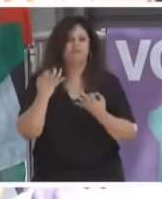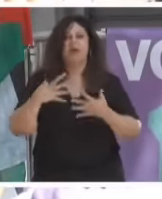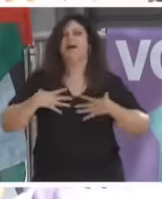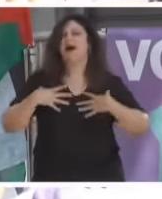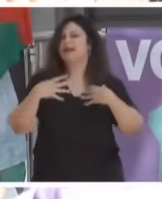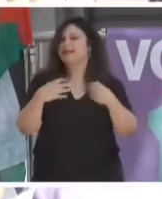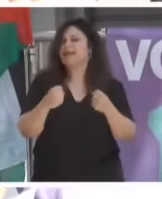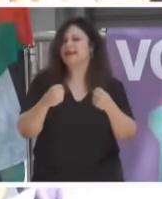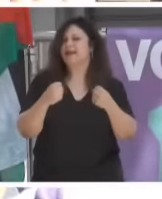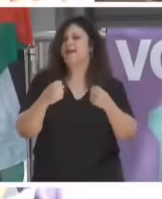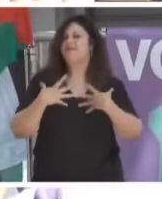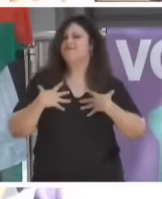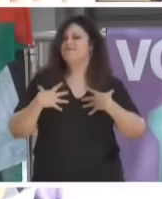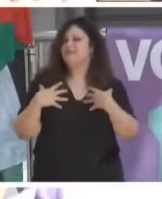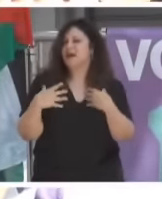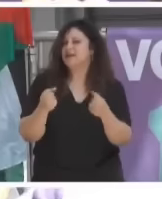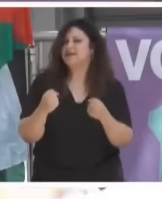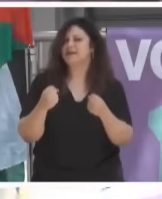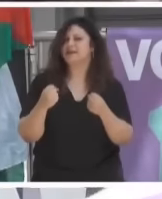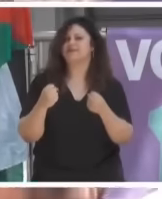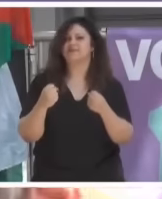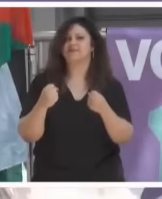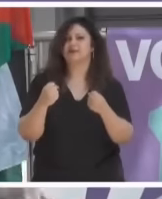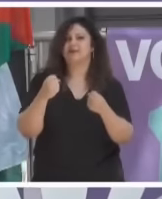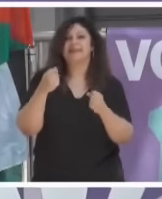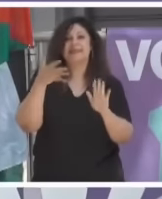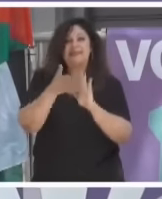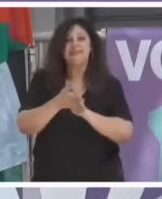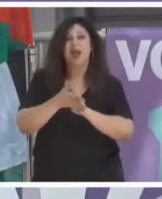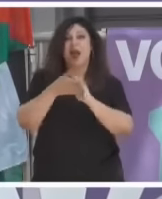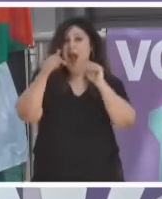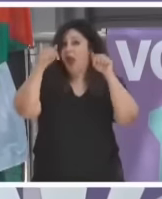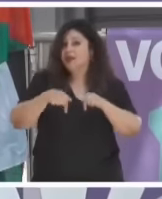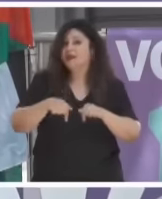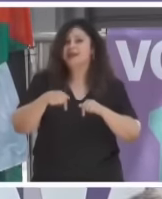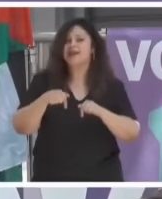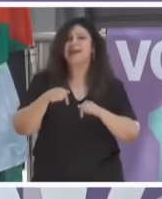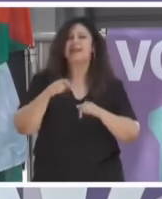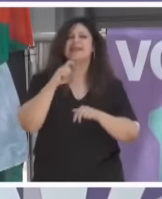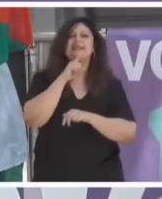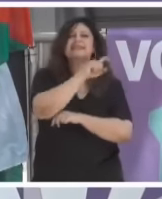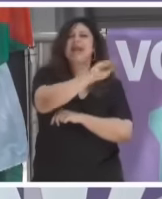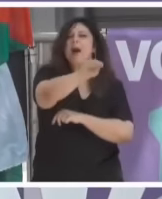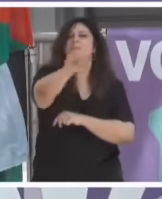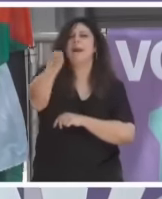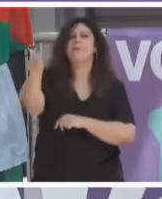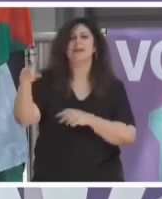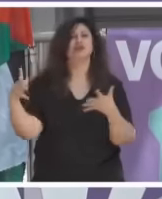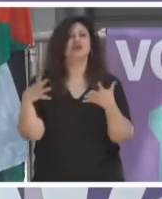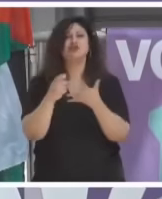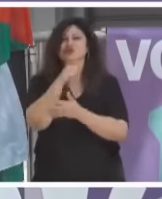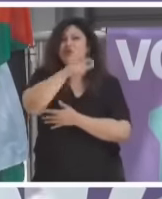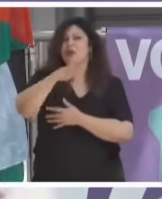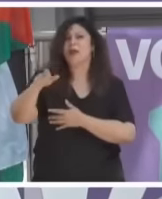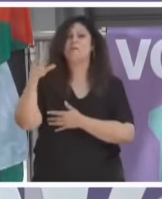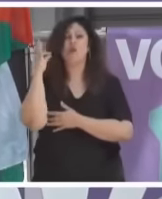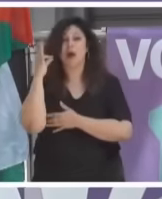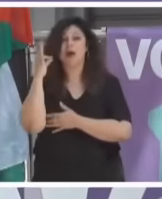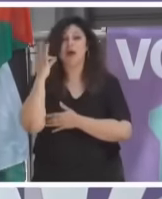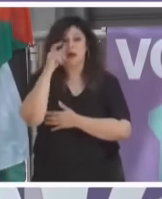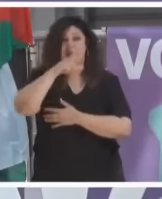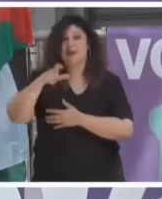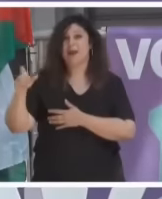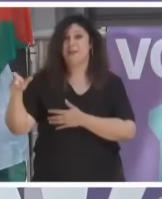esa valentía que hace posible que desde aquí hagamos un llamamiento a todas las mujeres, que somos la mitad